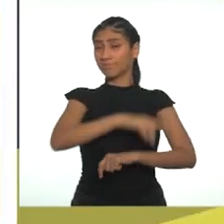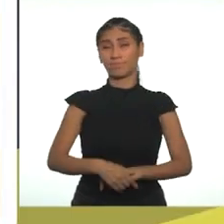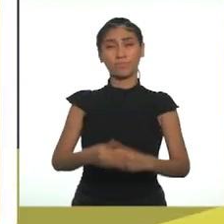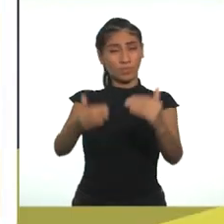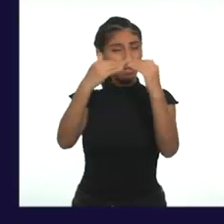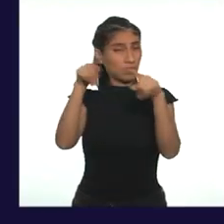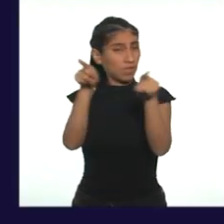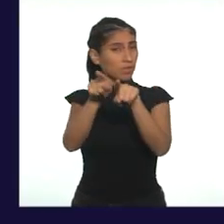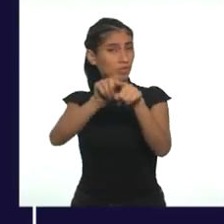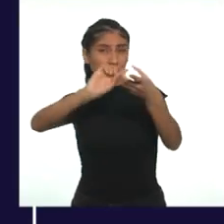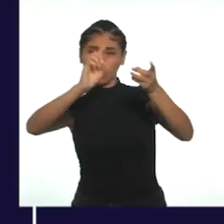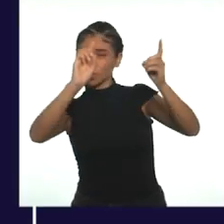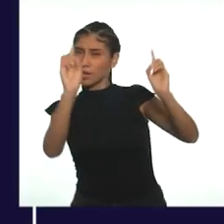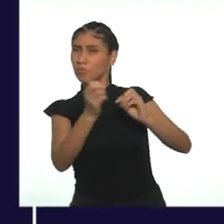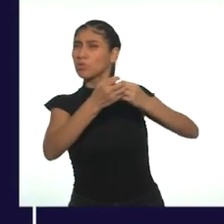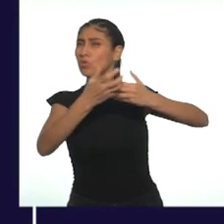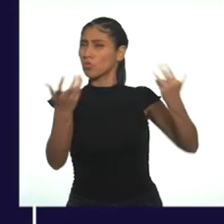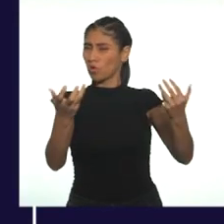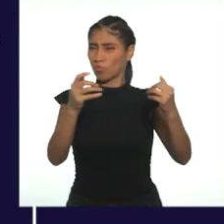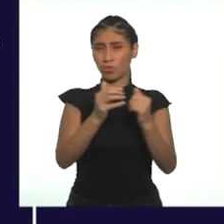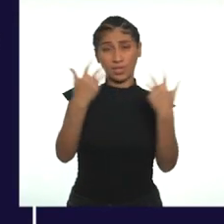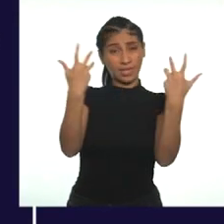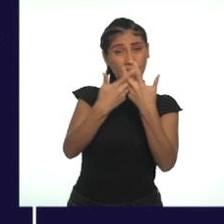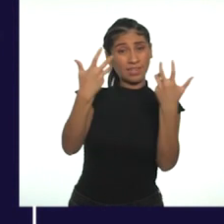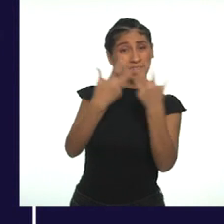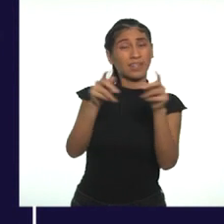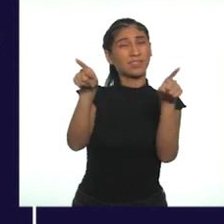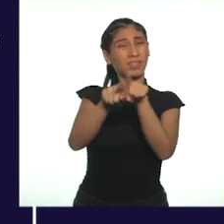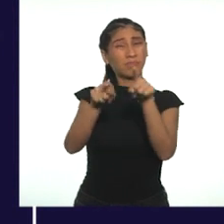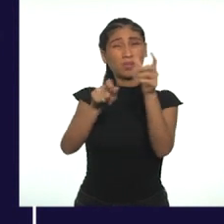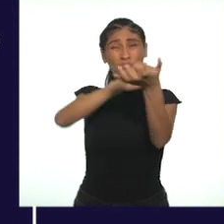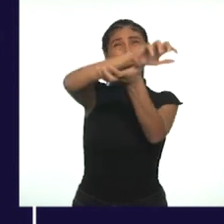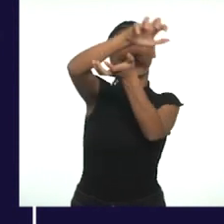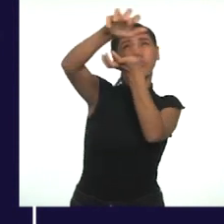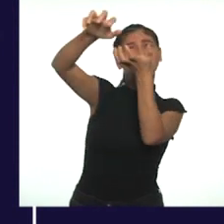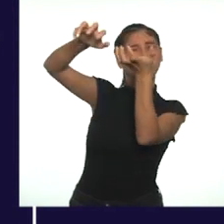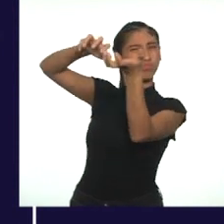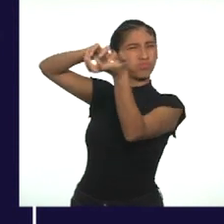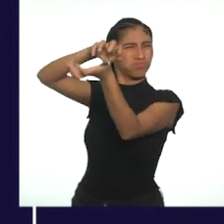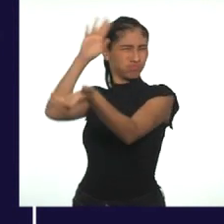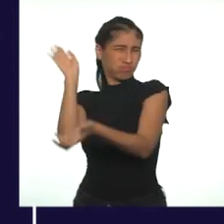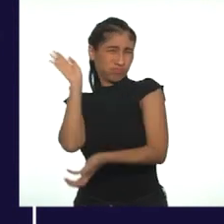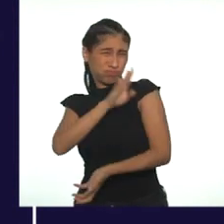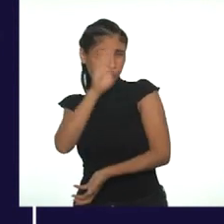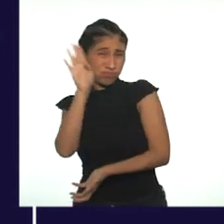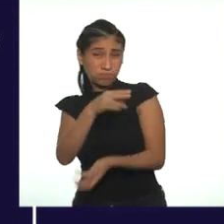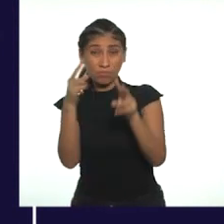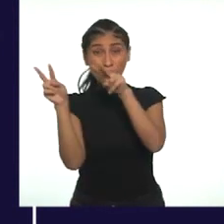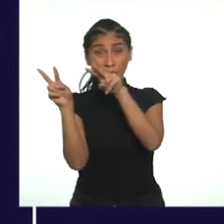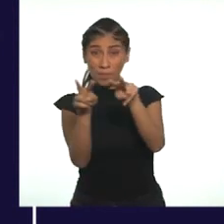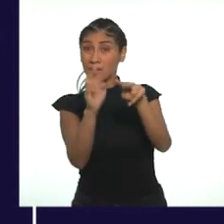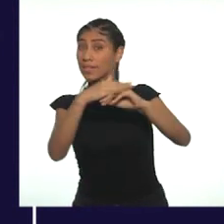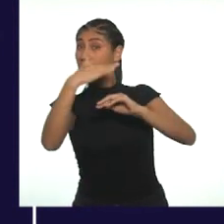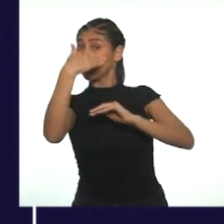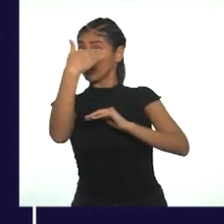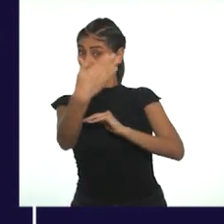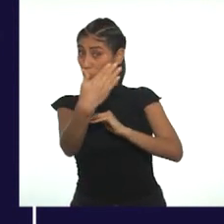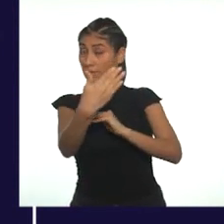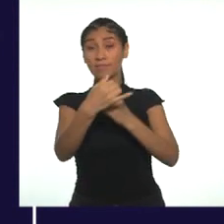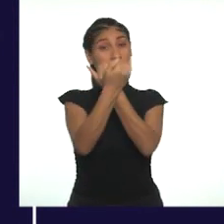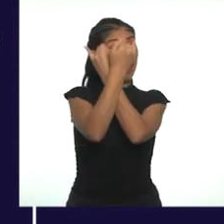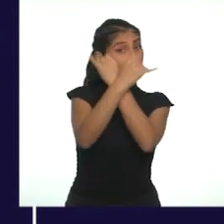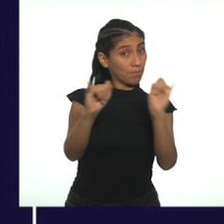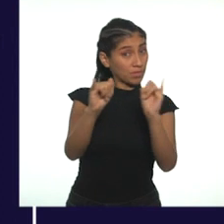nos muestra los cambios o permanencias respecto de la contaminación ambiental. Podemos ver que hasta después de la